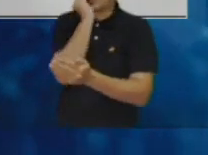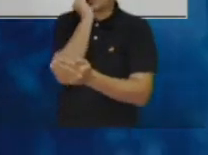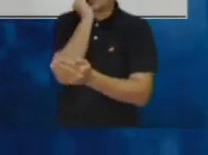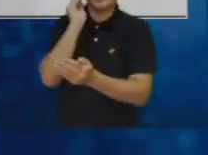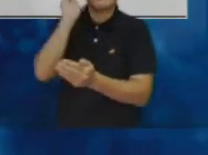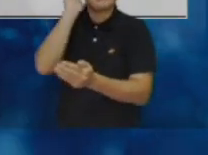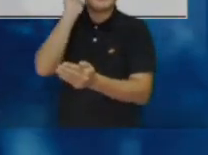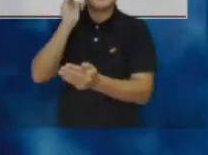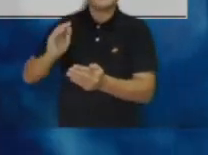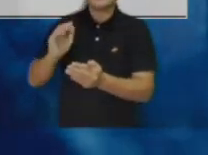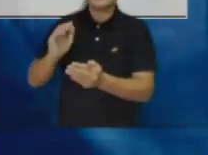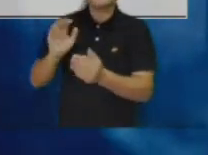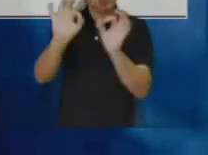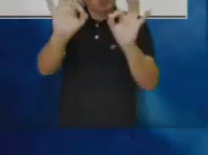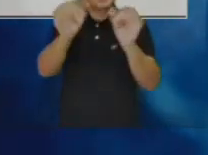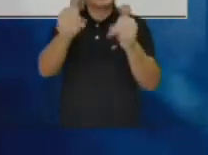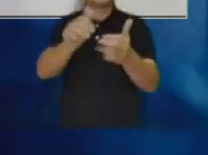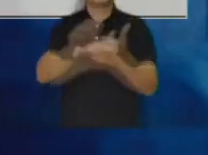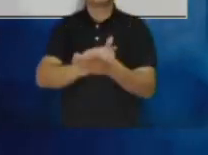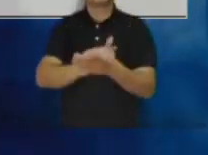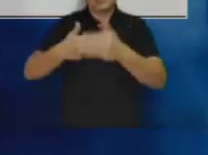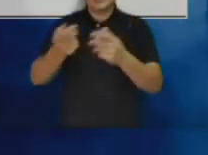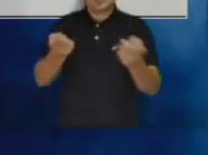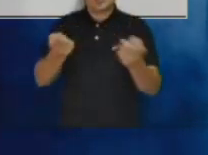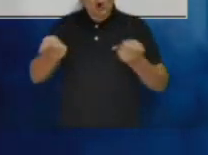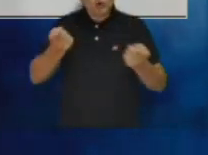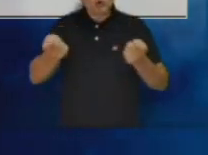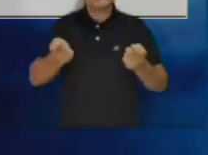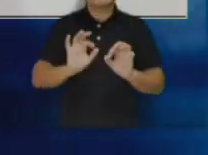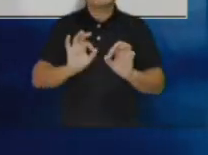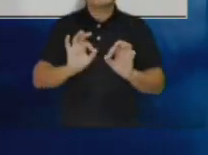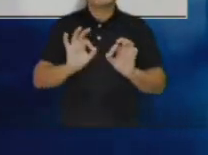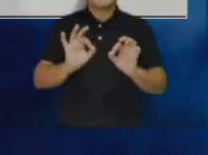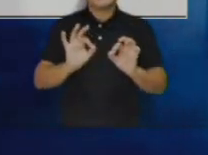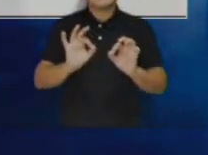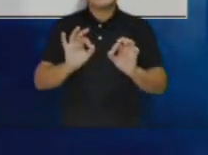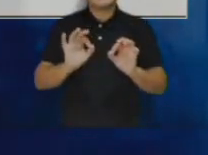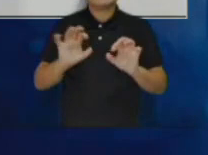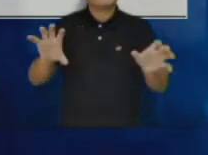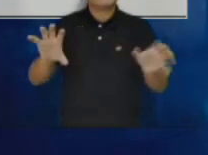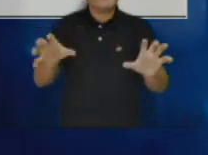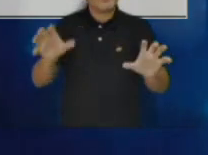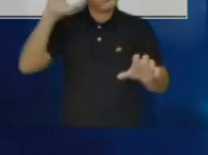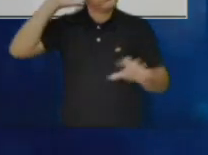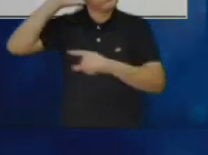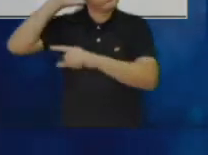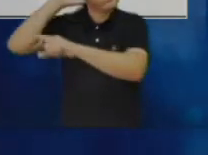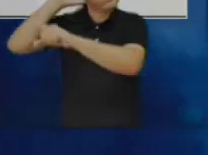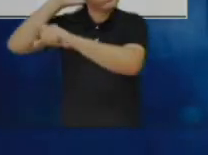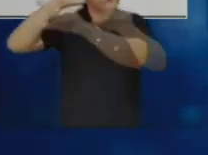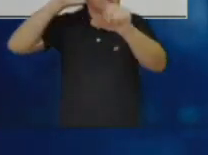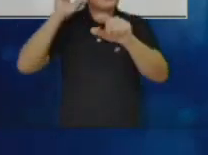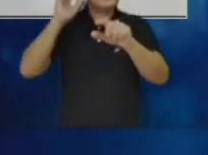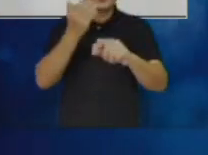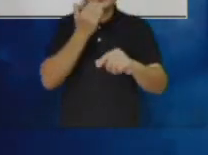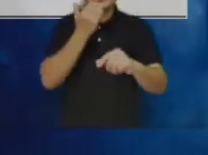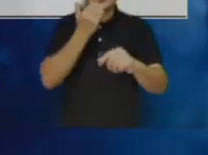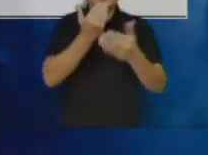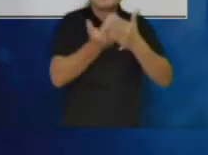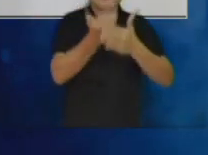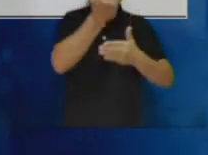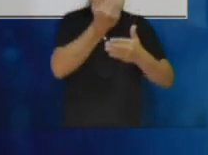control del equipo de radio que existe en el mercado. Hay una nueva directiva a este